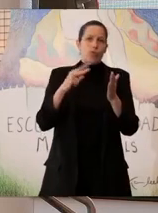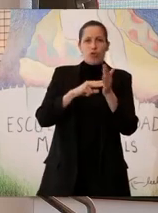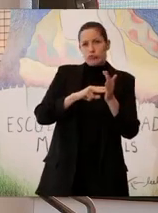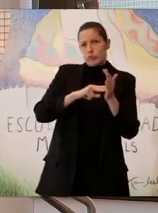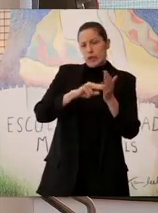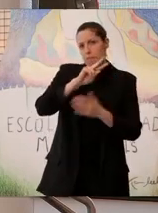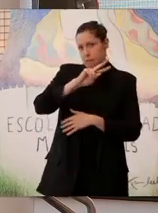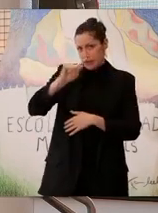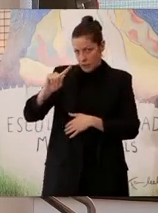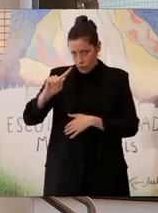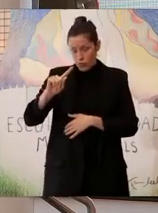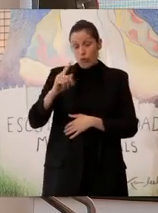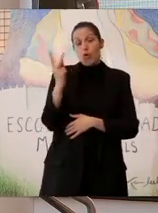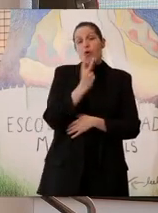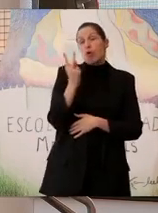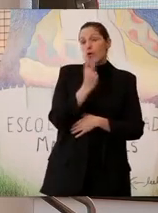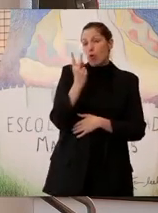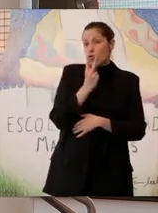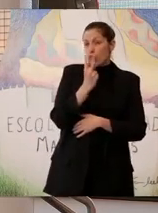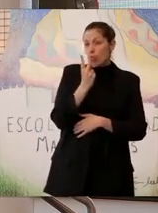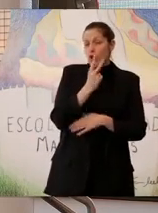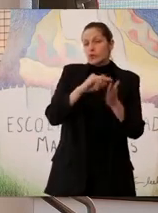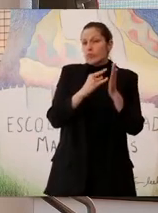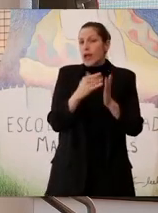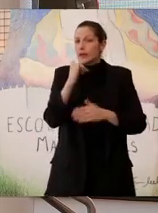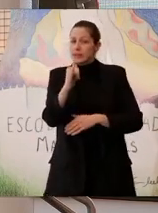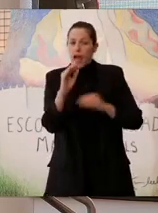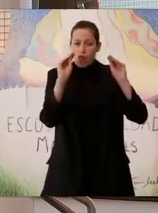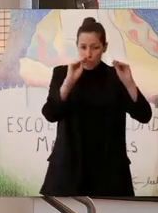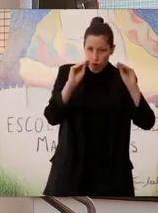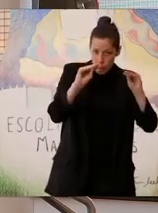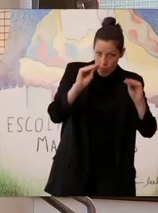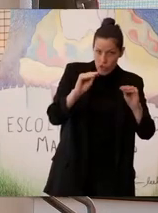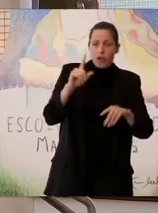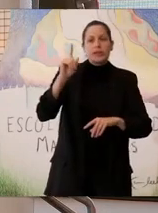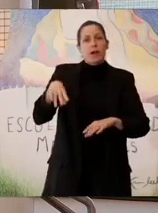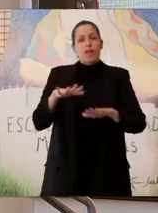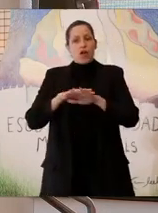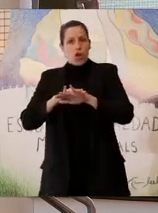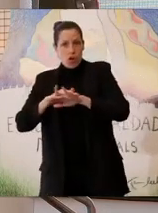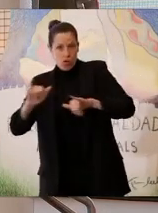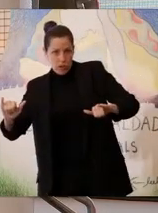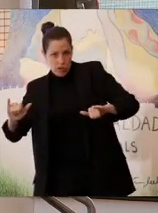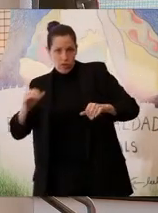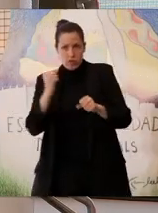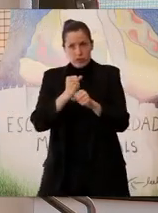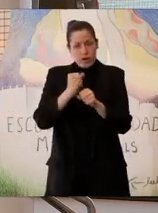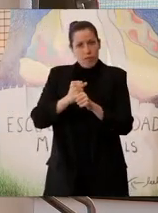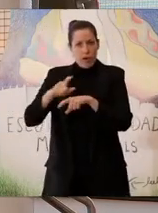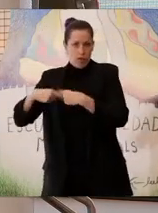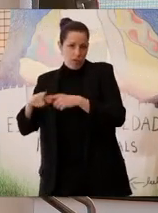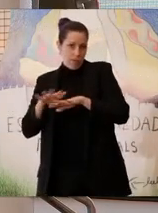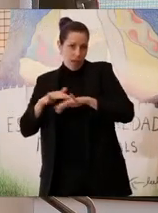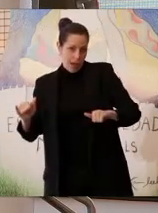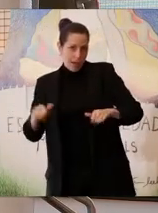que están muy bien definidos. Uno, por supuesto, es la formación y especialización, otro es la conciliación y el acceso a la carrera judicial. Hay una cosa del